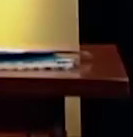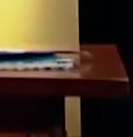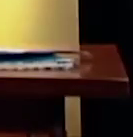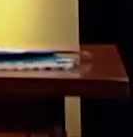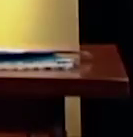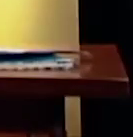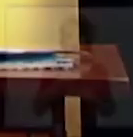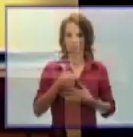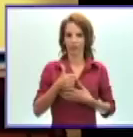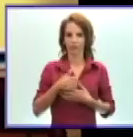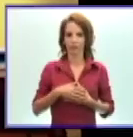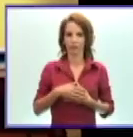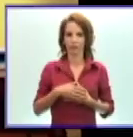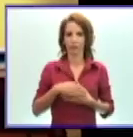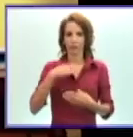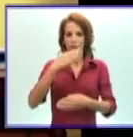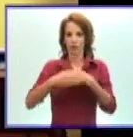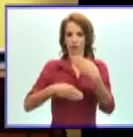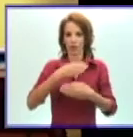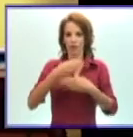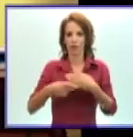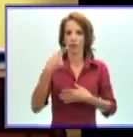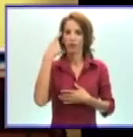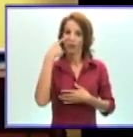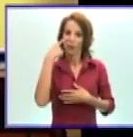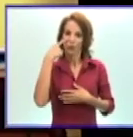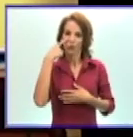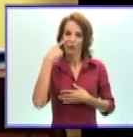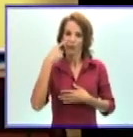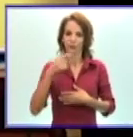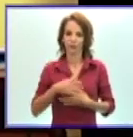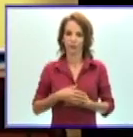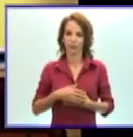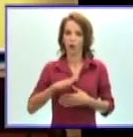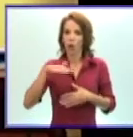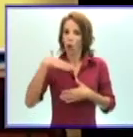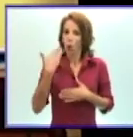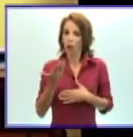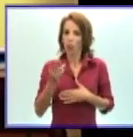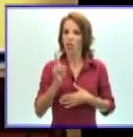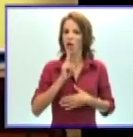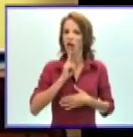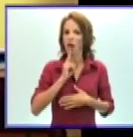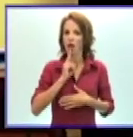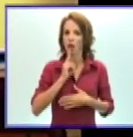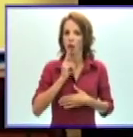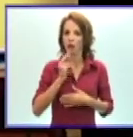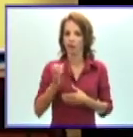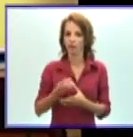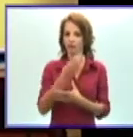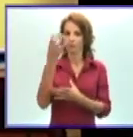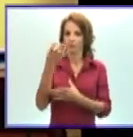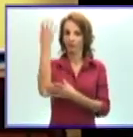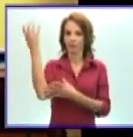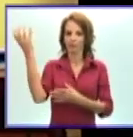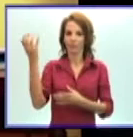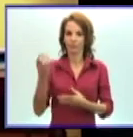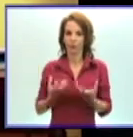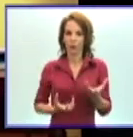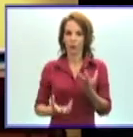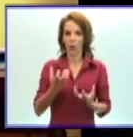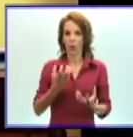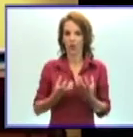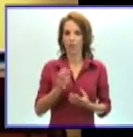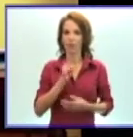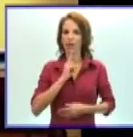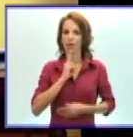Los fenómenos que conocemos, cuando el agua se evapora, cuando hierve el agua, por ejemplo, cuando